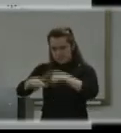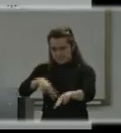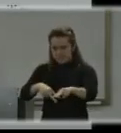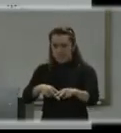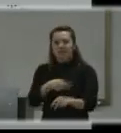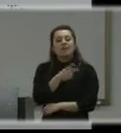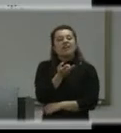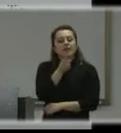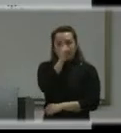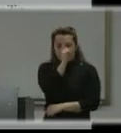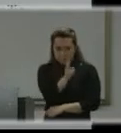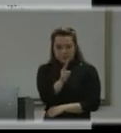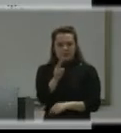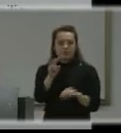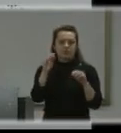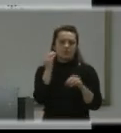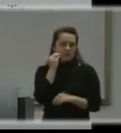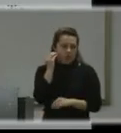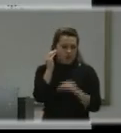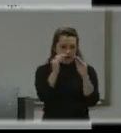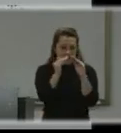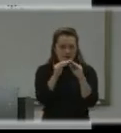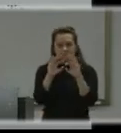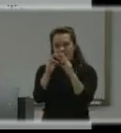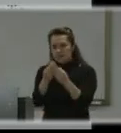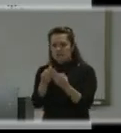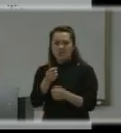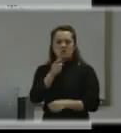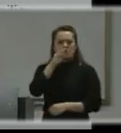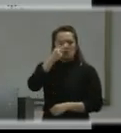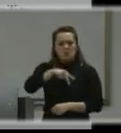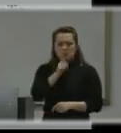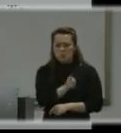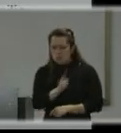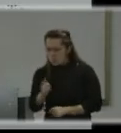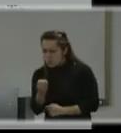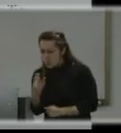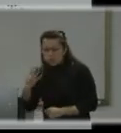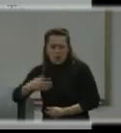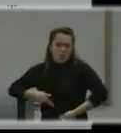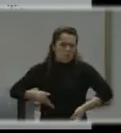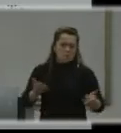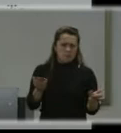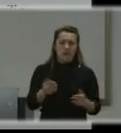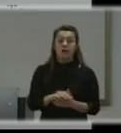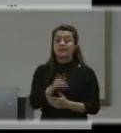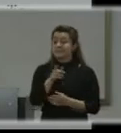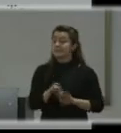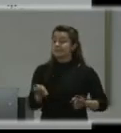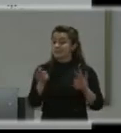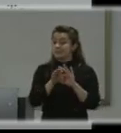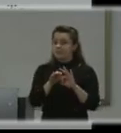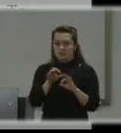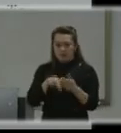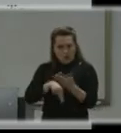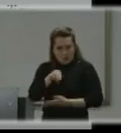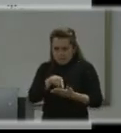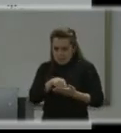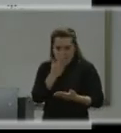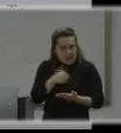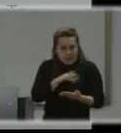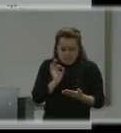familia, a casarse, a fundar una familia, a decir el número de hijos, y una cosa importante que no hay en ninguna otra convención de derechos